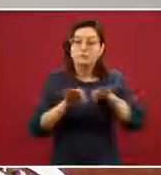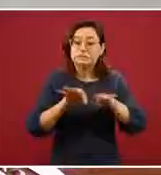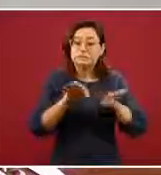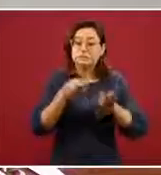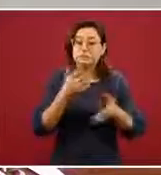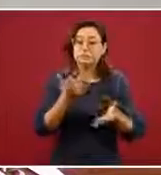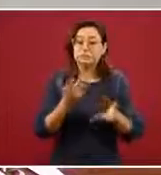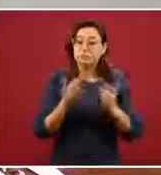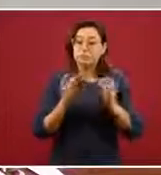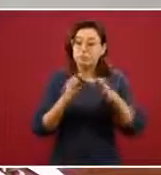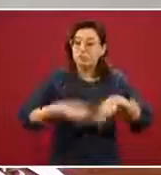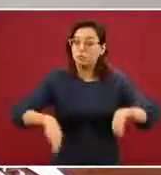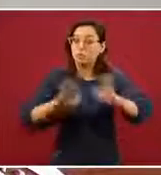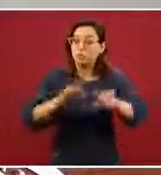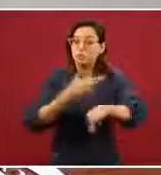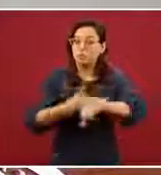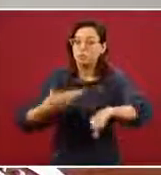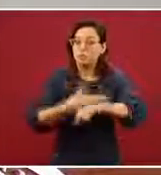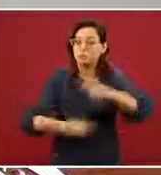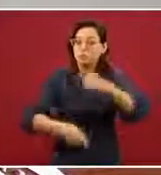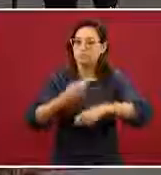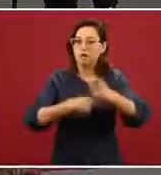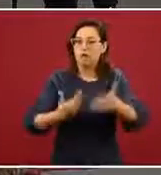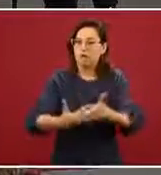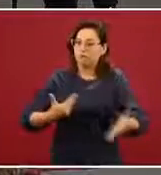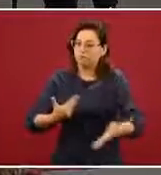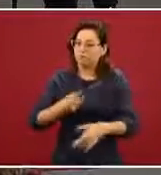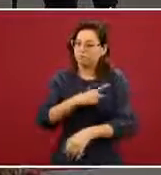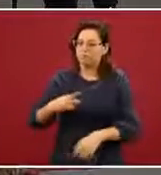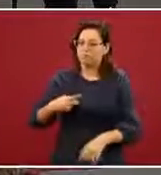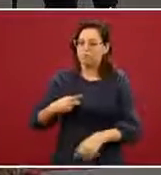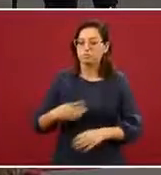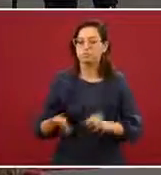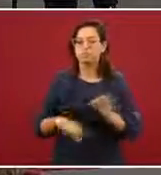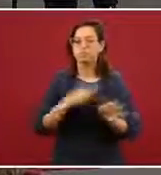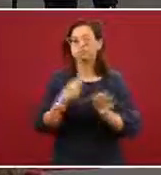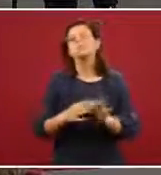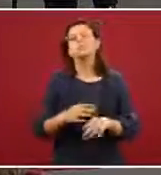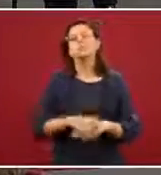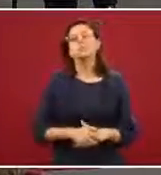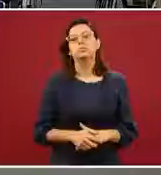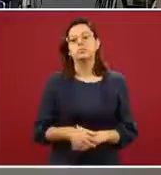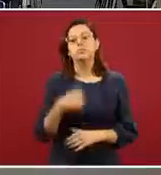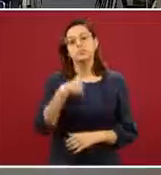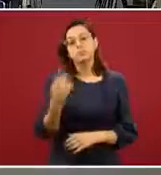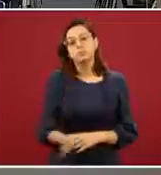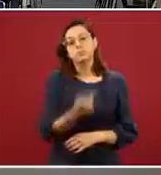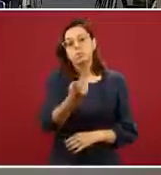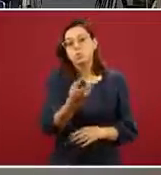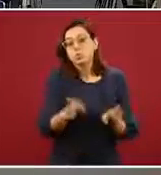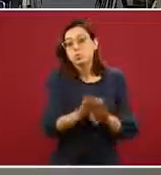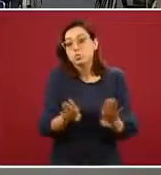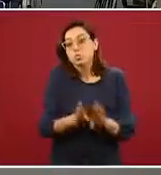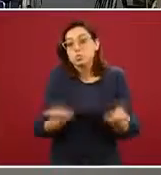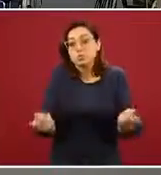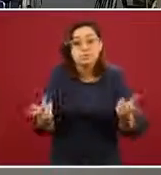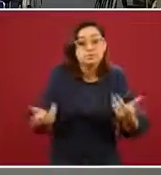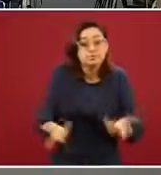trámites, sobre todo los de comercio exterior. Gracias. Sí, justamente por eso lo preguntaba tanto a usted como al presidente. ¿Cómo van a